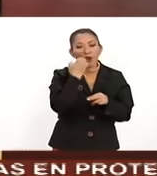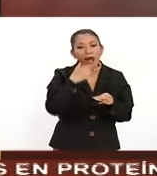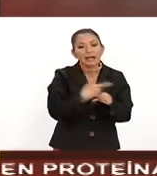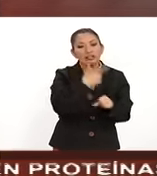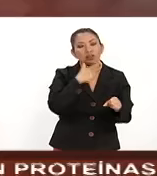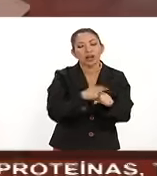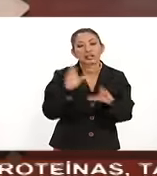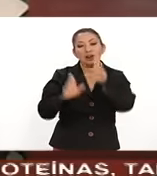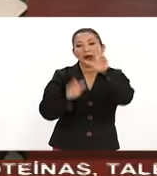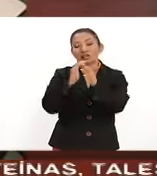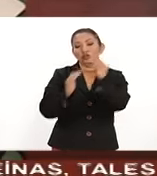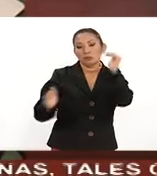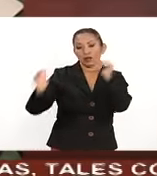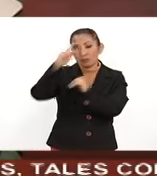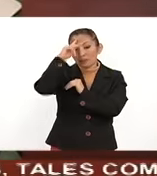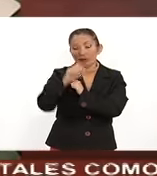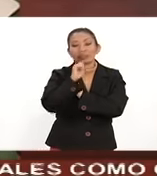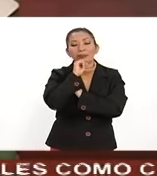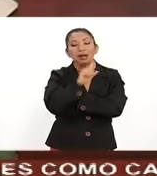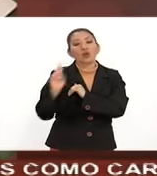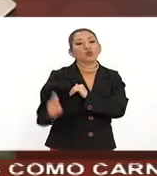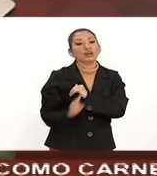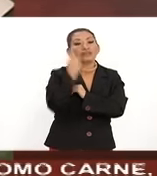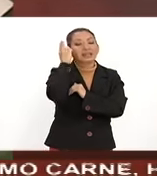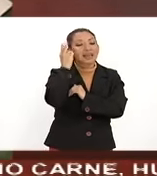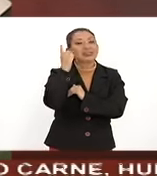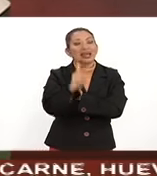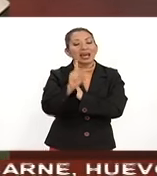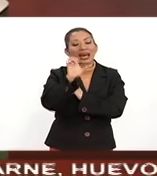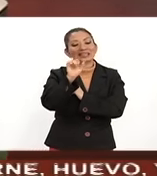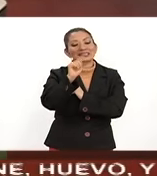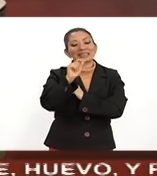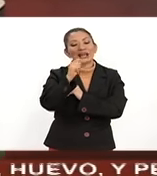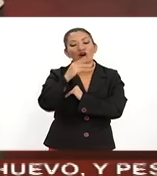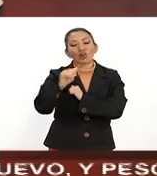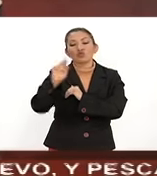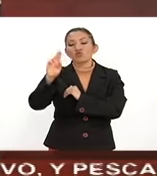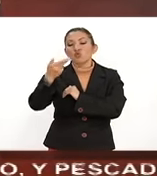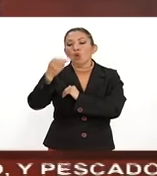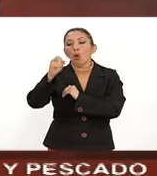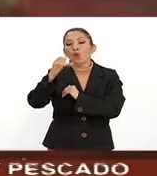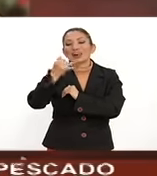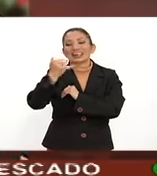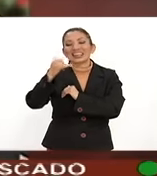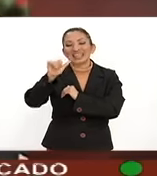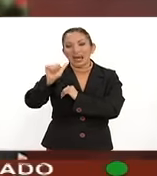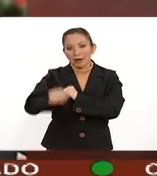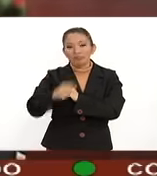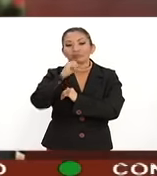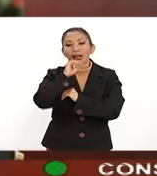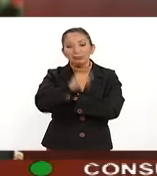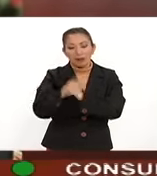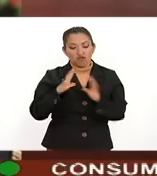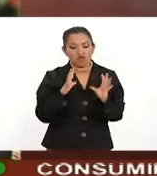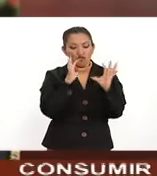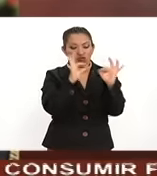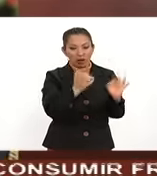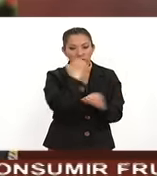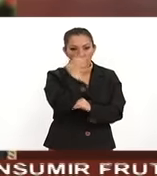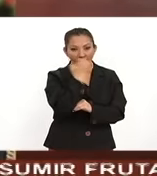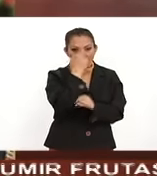Normal Superior en México, así como en la Universidad de Esztergom en Hungría. Fundó y dirigió el Centro de Investigación y Estudios de